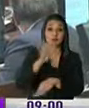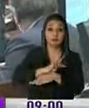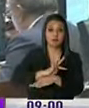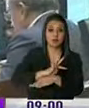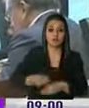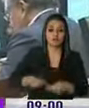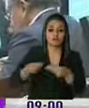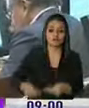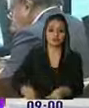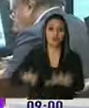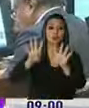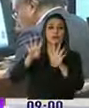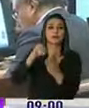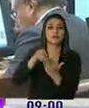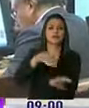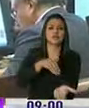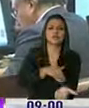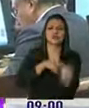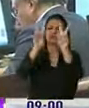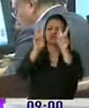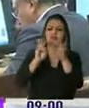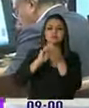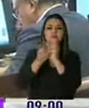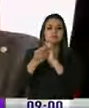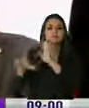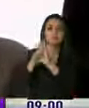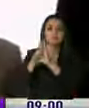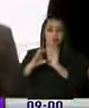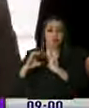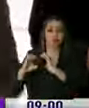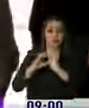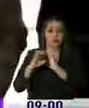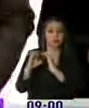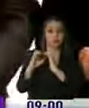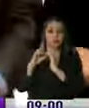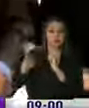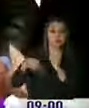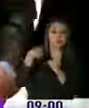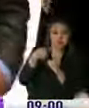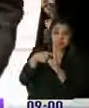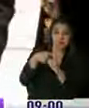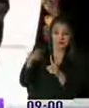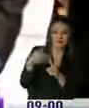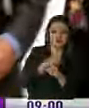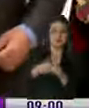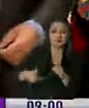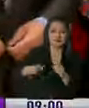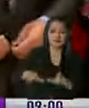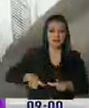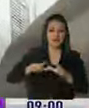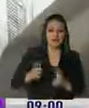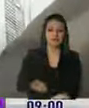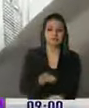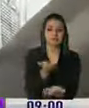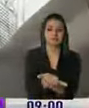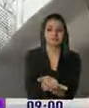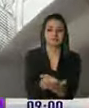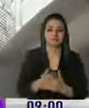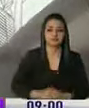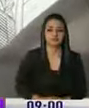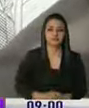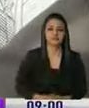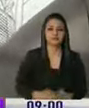reposan 9 proyectos relacionados a reformas a la ley de comunicación. A esto se sumó el enviado por el Ejecutivo. Y estamos